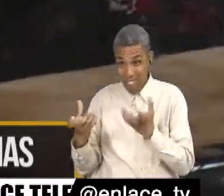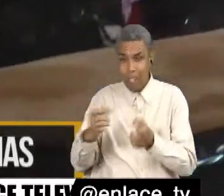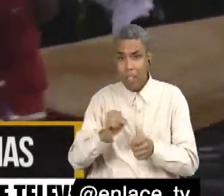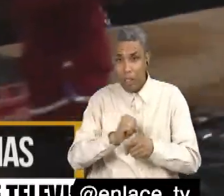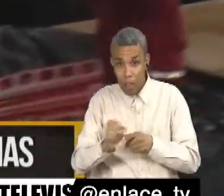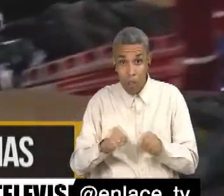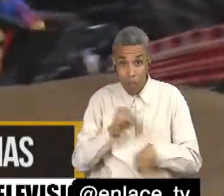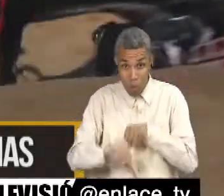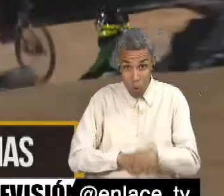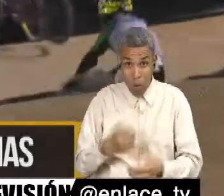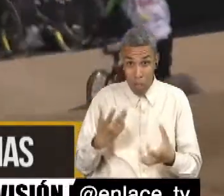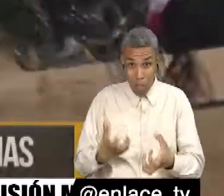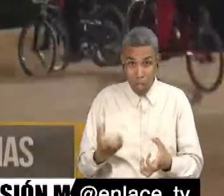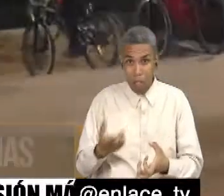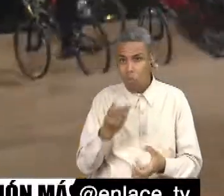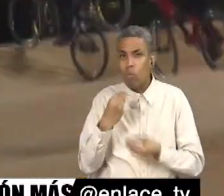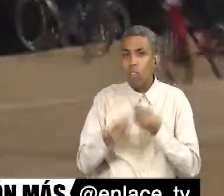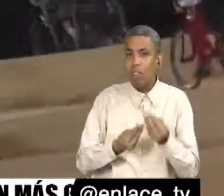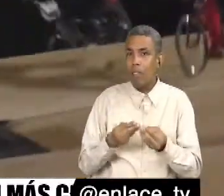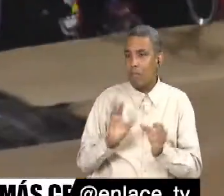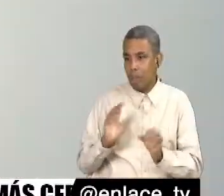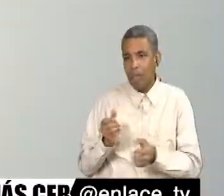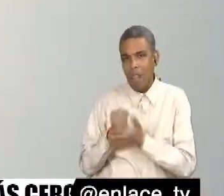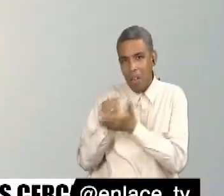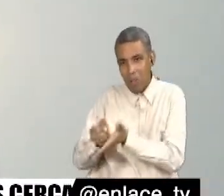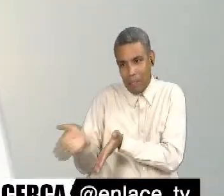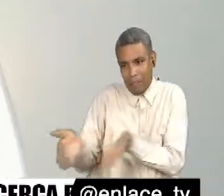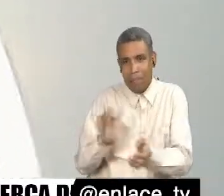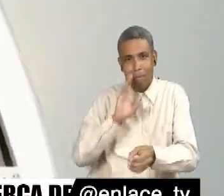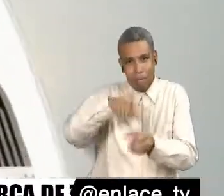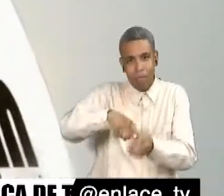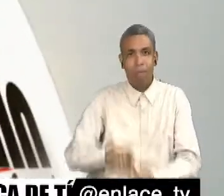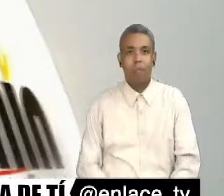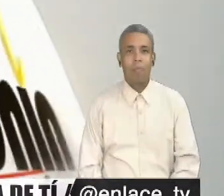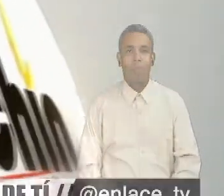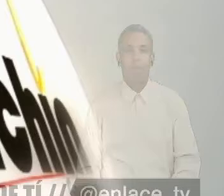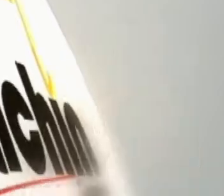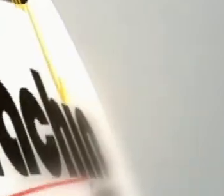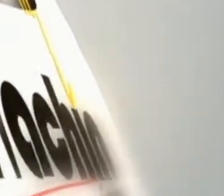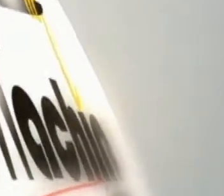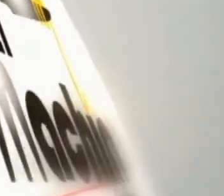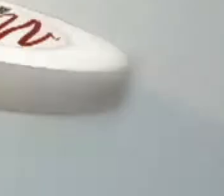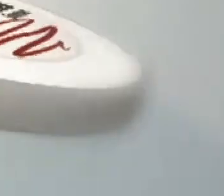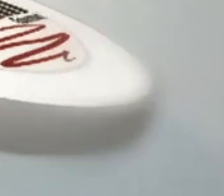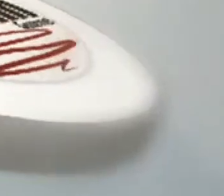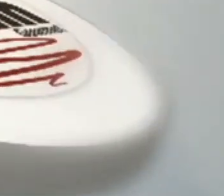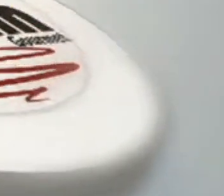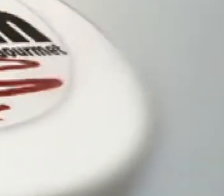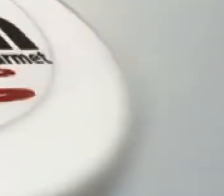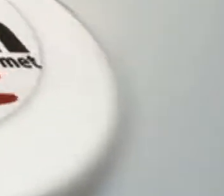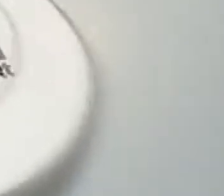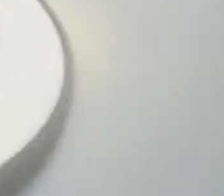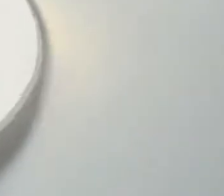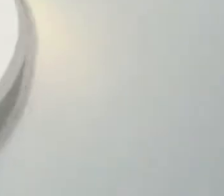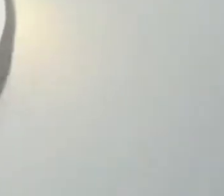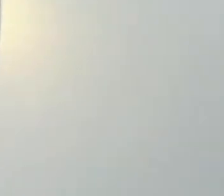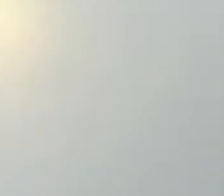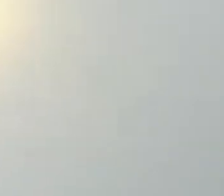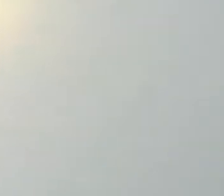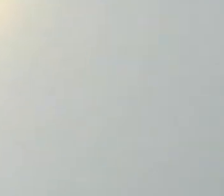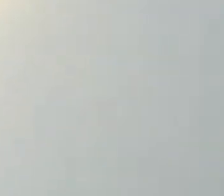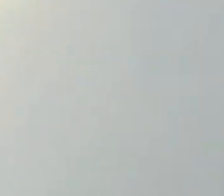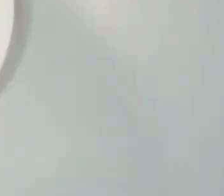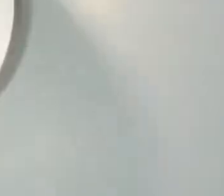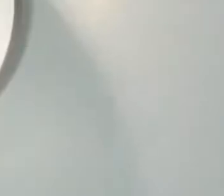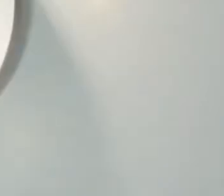le ha traído grandes triunfos al puerto petrolero. Hasta aquí los deportes, con el patrocinio de Restaurante El Machín